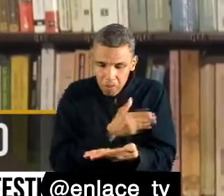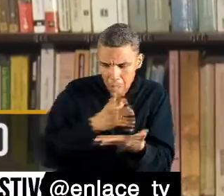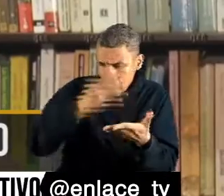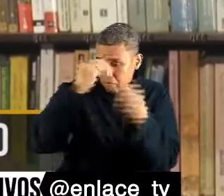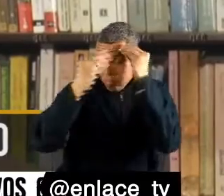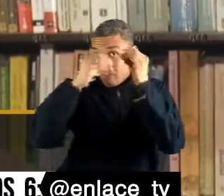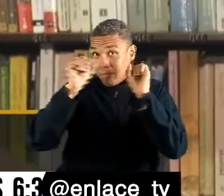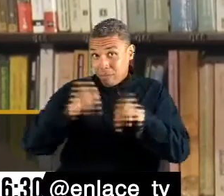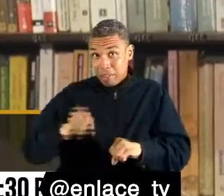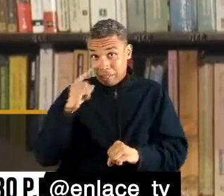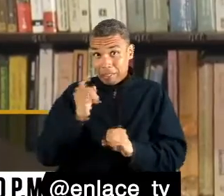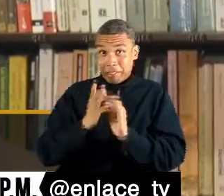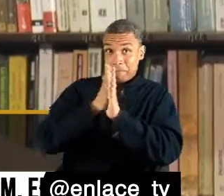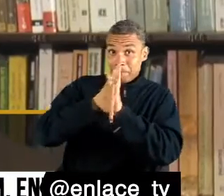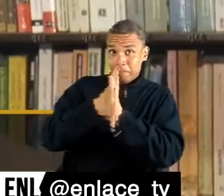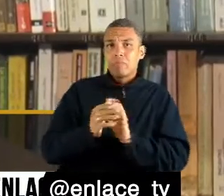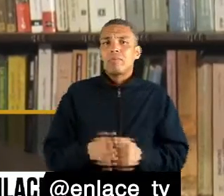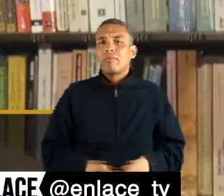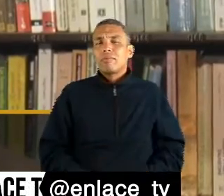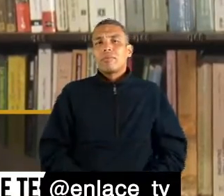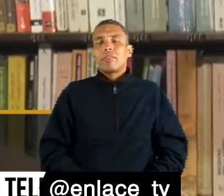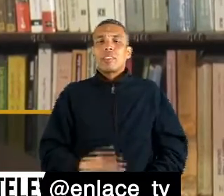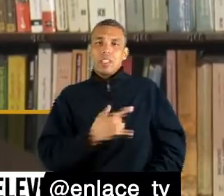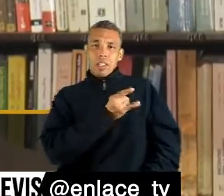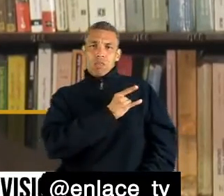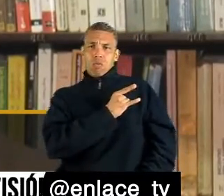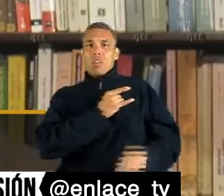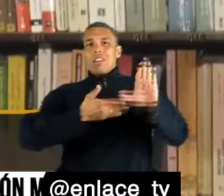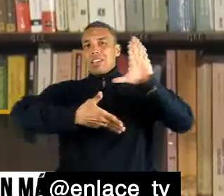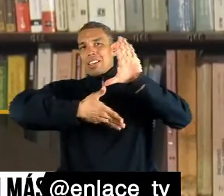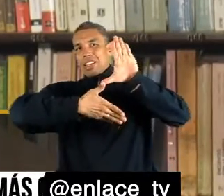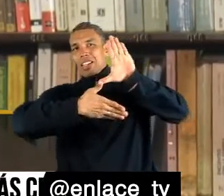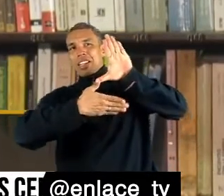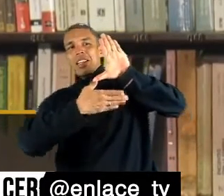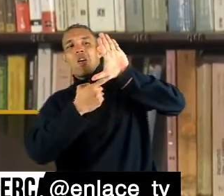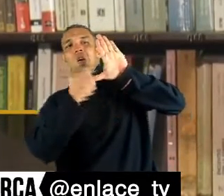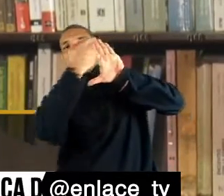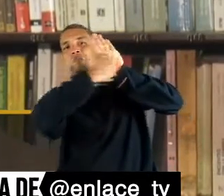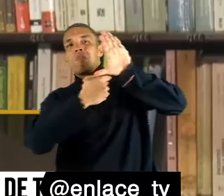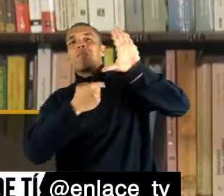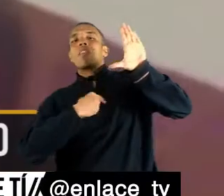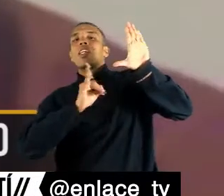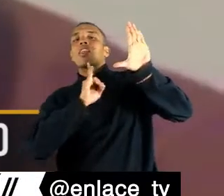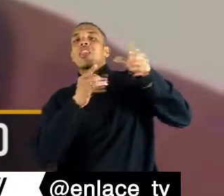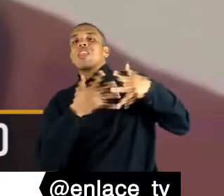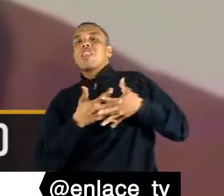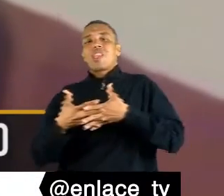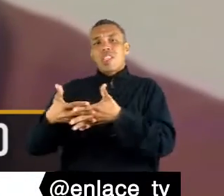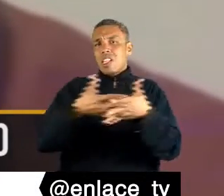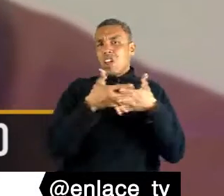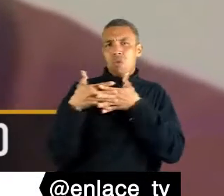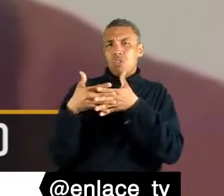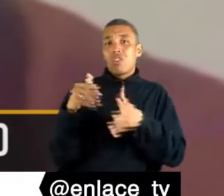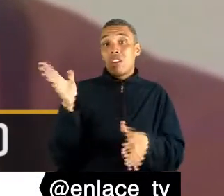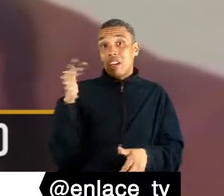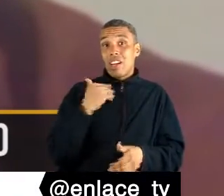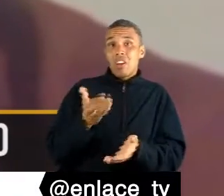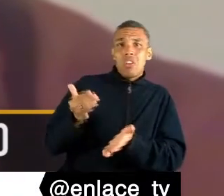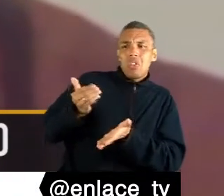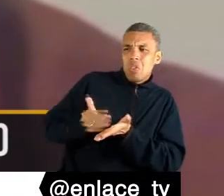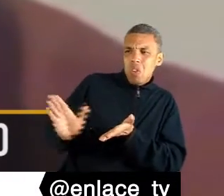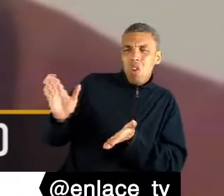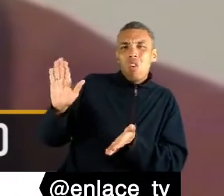en línea está la Universidad en Estados Unidos, que compró el archivo de Gabo, que pues,